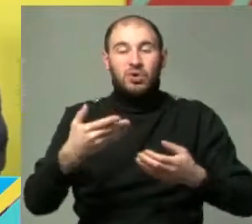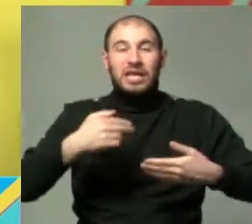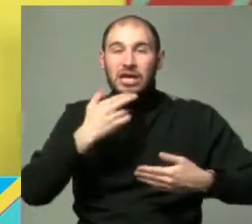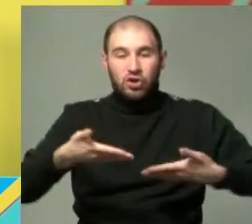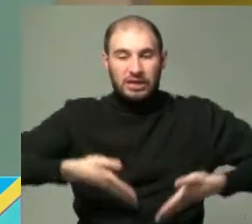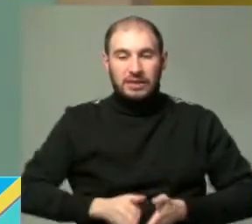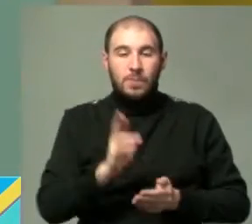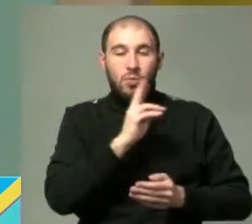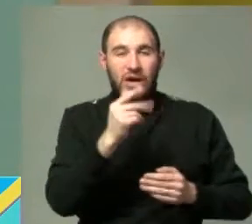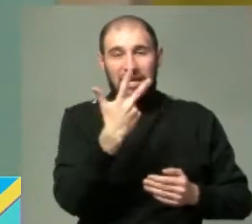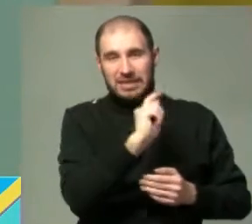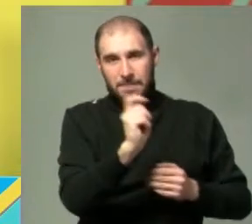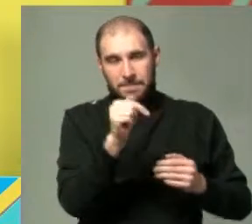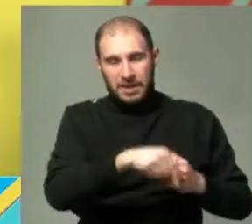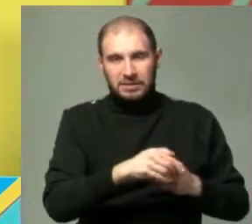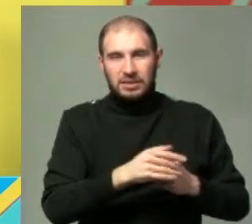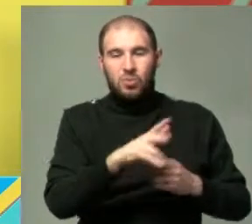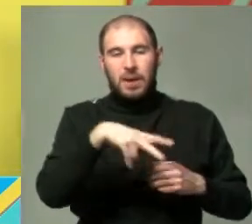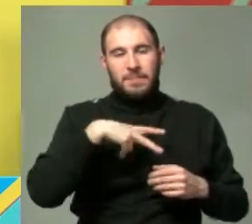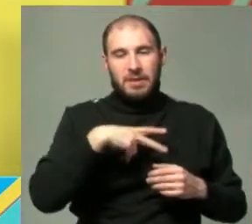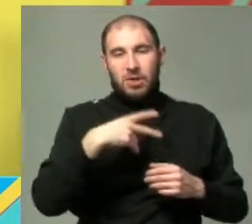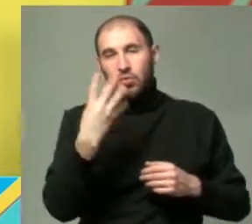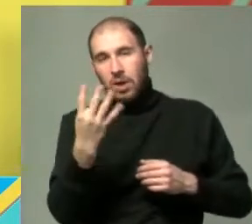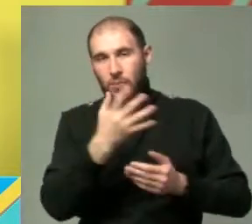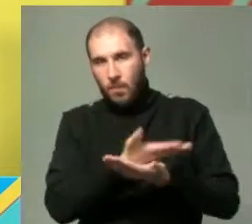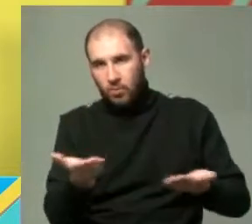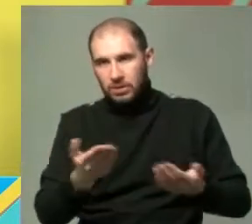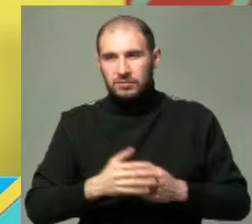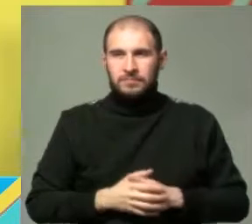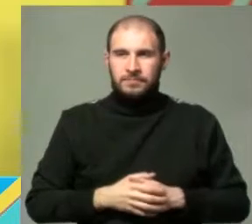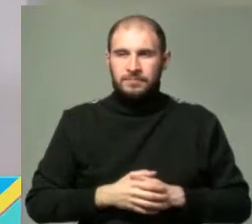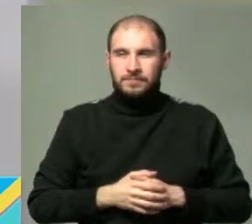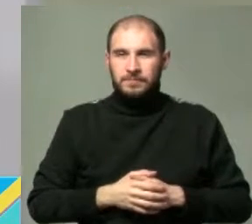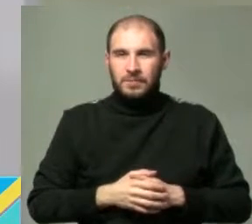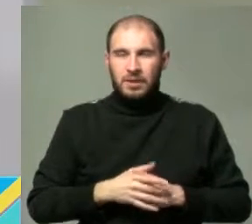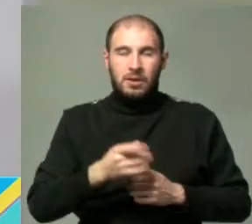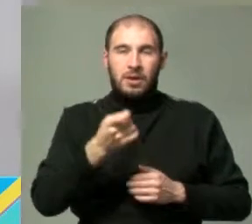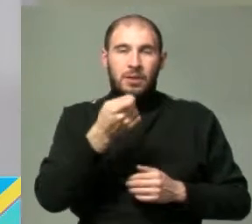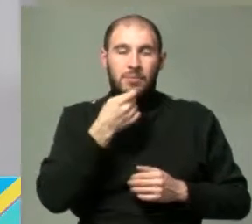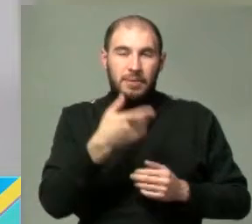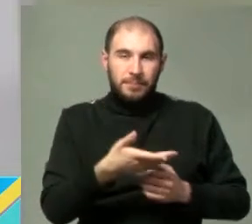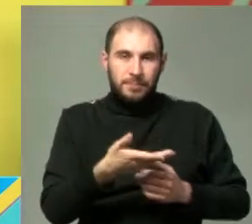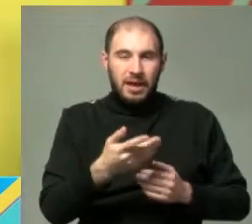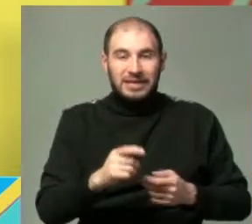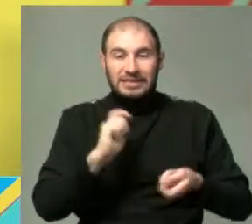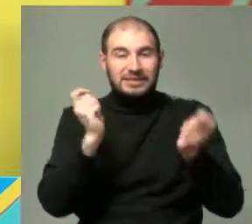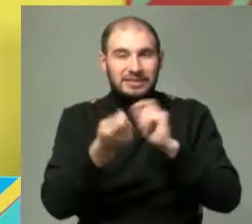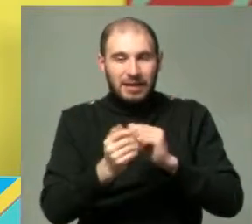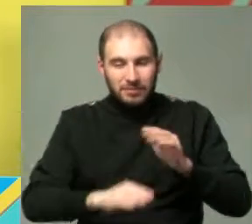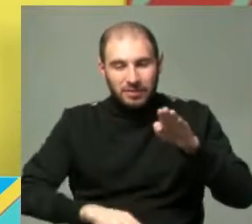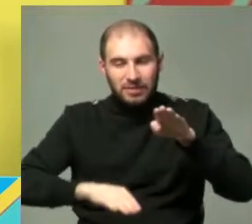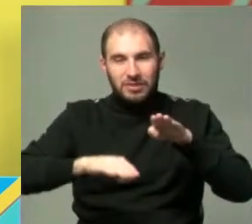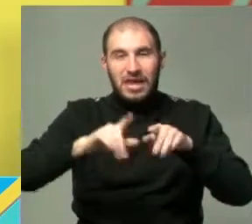de un hijo, la mujer tiene 3 meses en el ámbito privado y 4 en el público. Bueno, si no vamos acercando